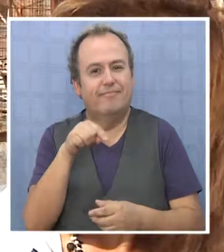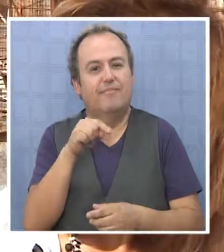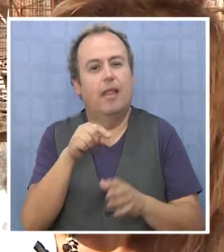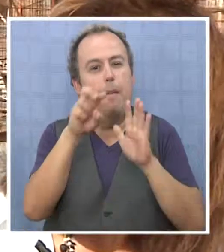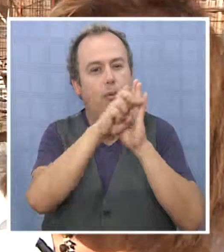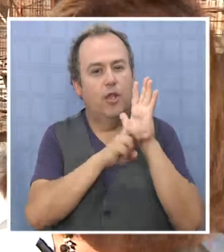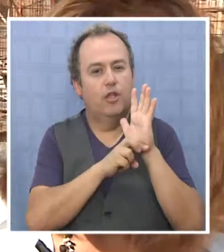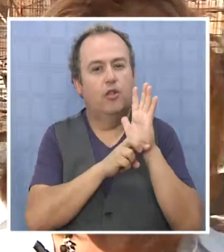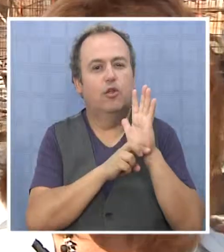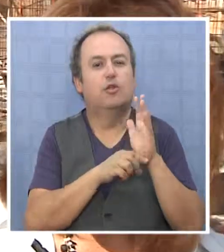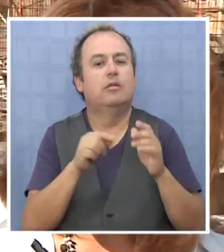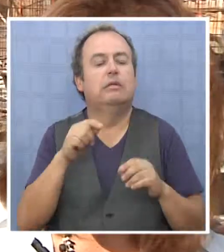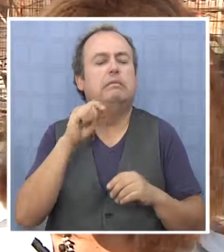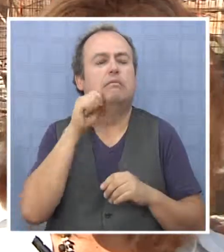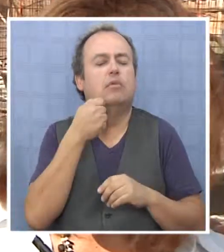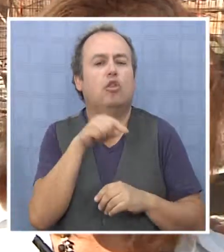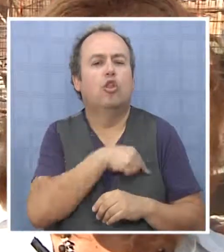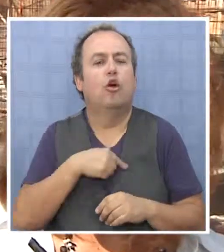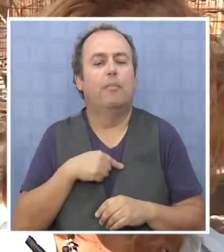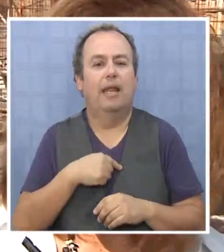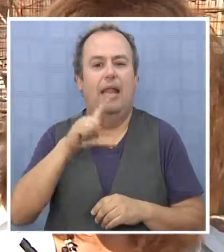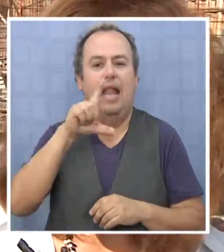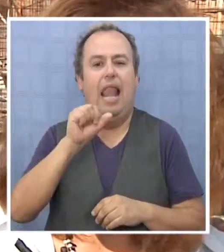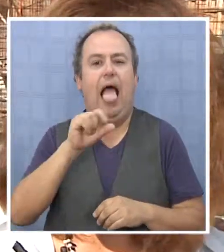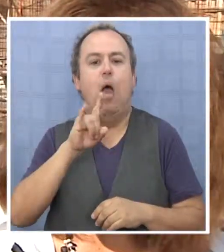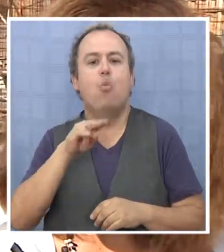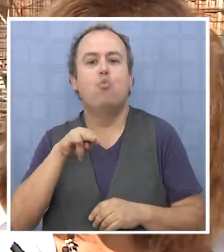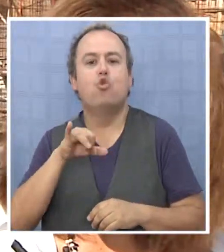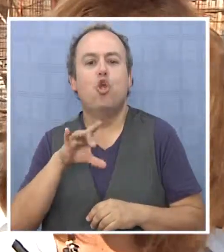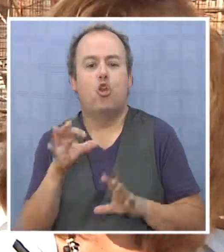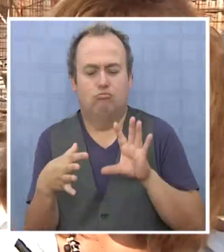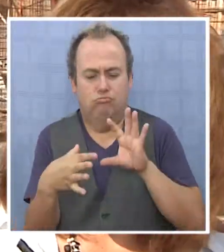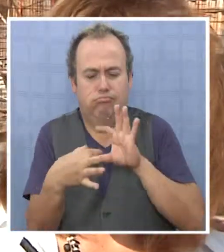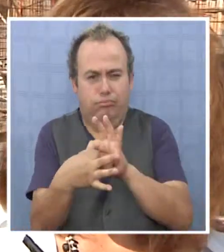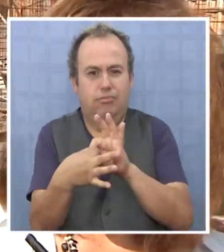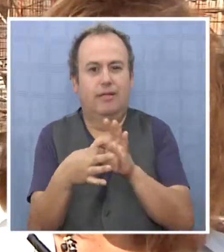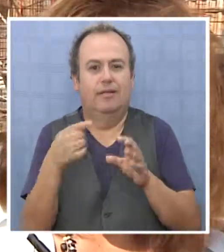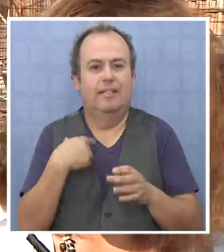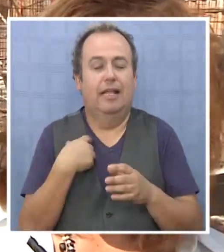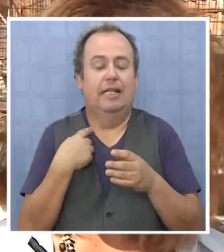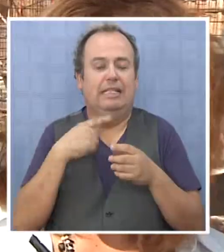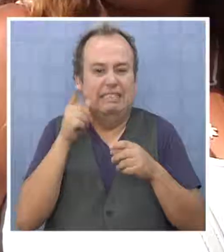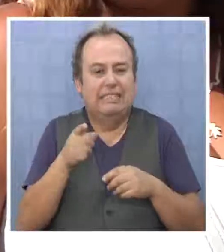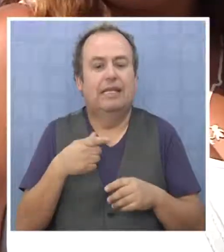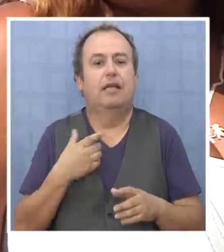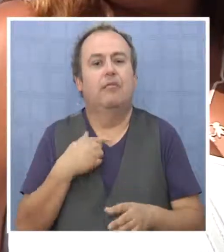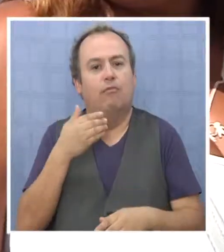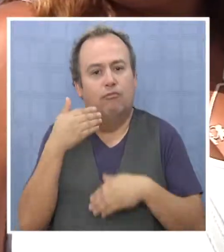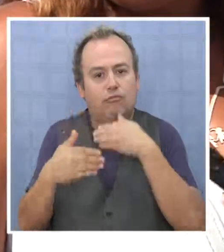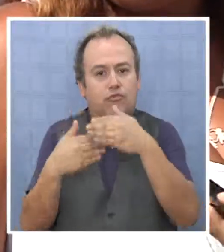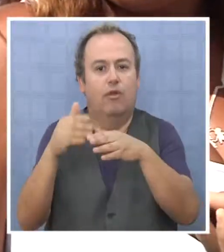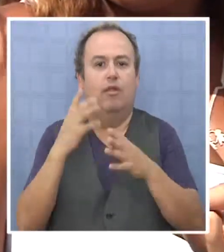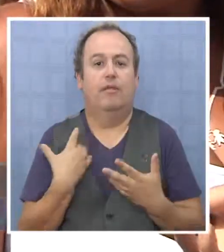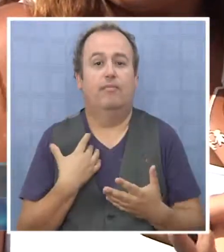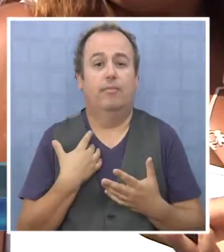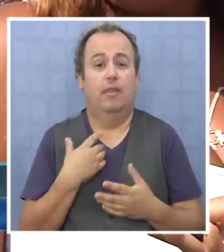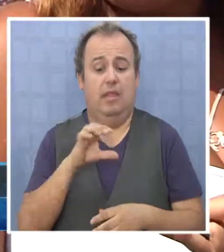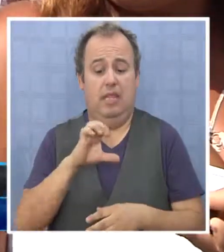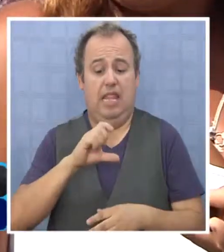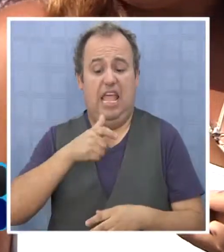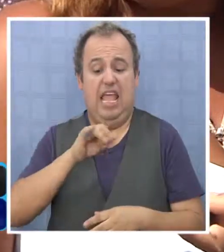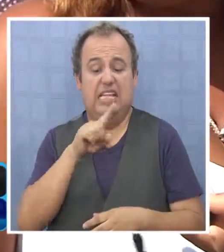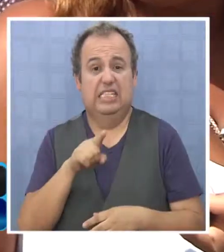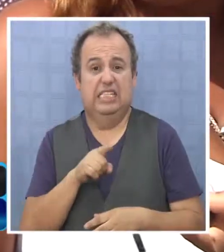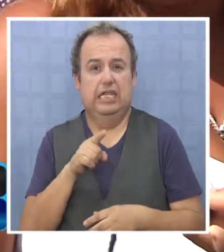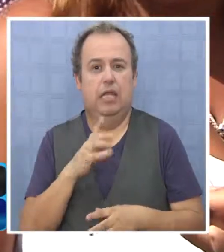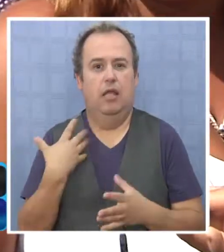sentido el nombre este proyecto que el proyecto de la unión creo que un buen símbolo de lo que tenemos que seguir haciendo junto hacia el futuro bueno nosotros como eje y fundación